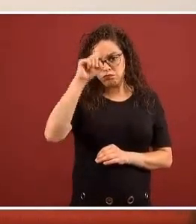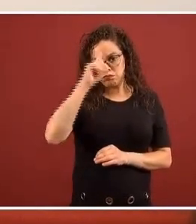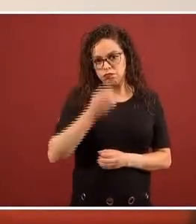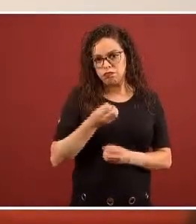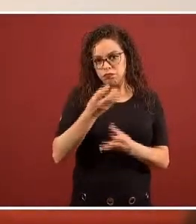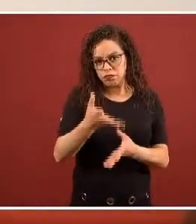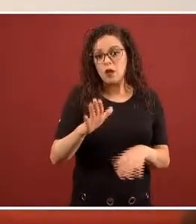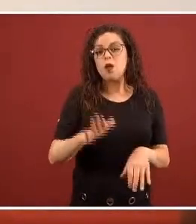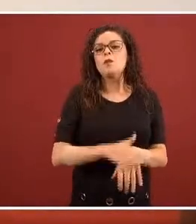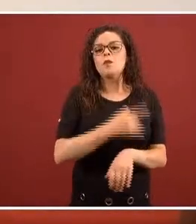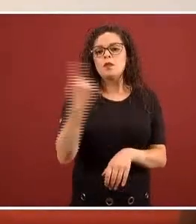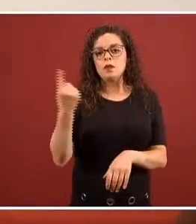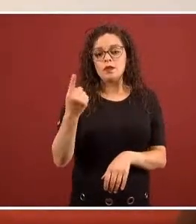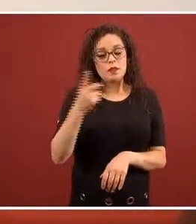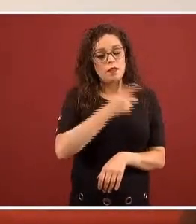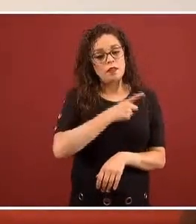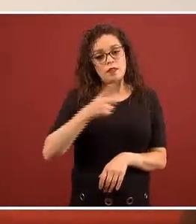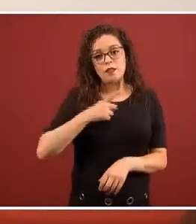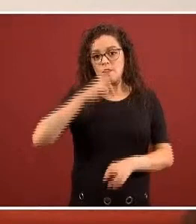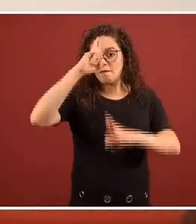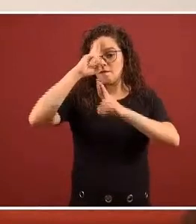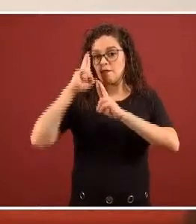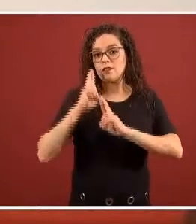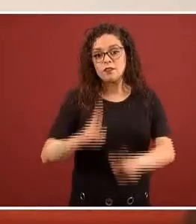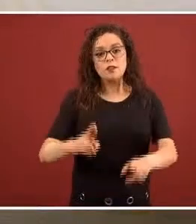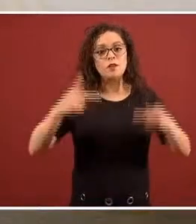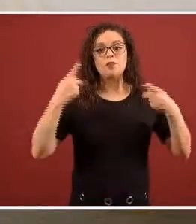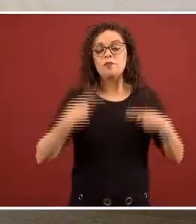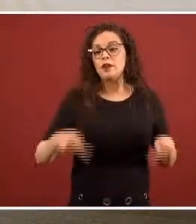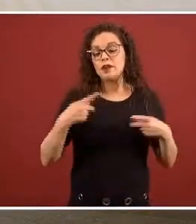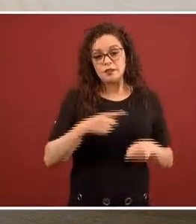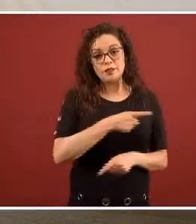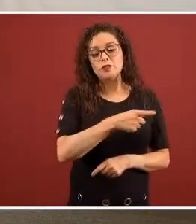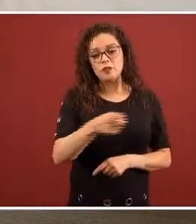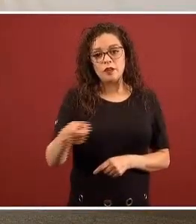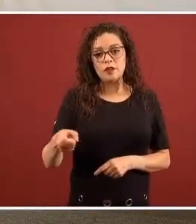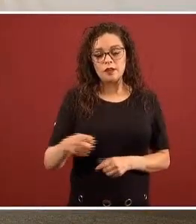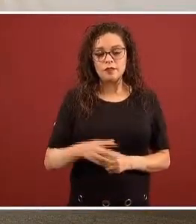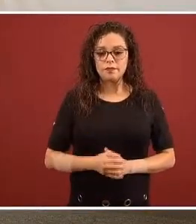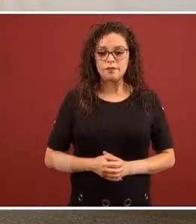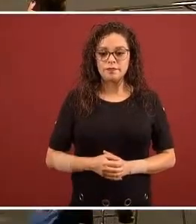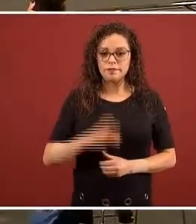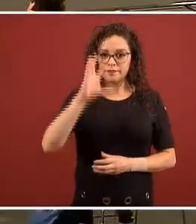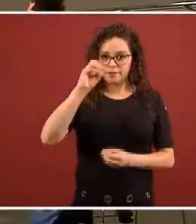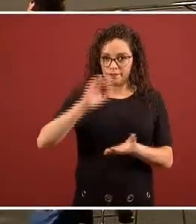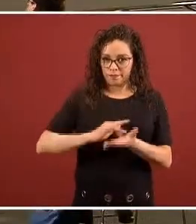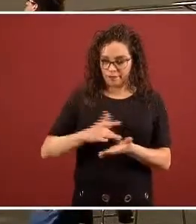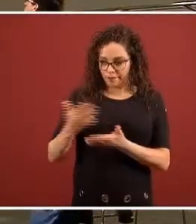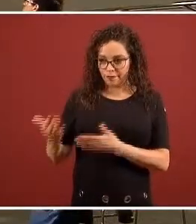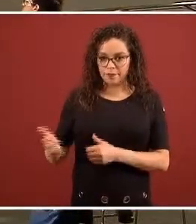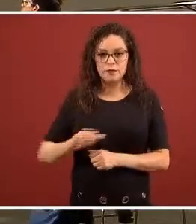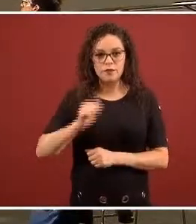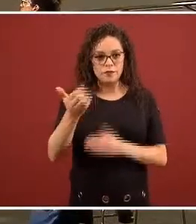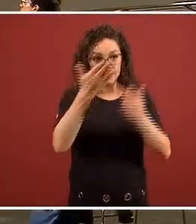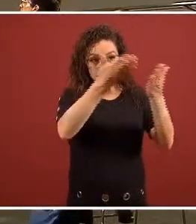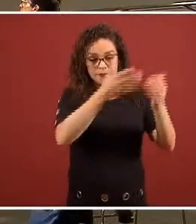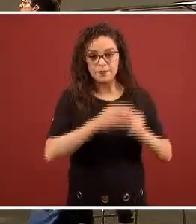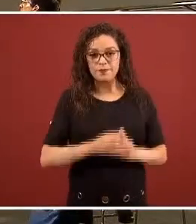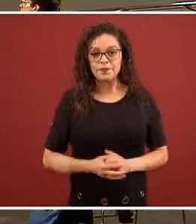el respeto a las personas. Sí. Gracias, jefa. Por favor.